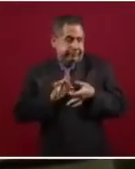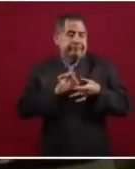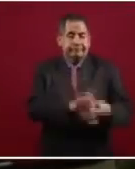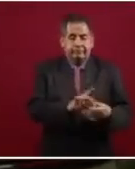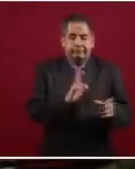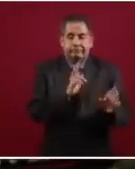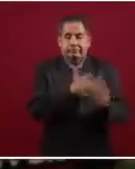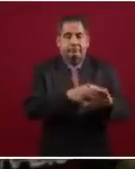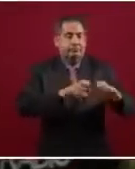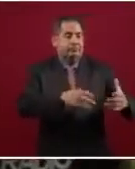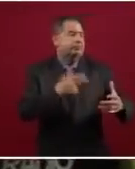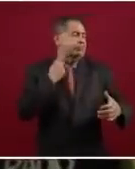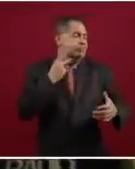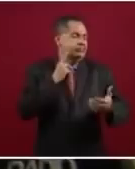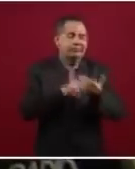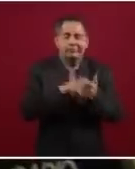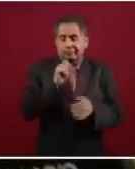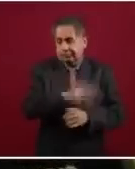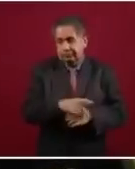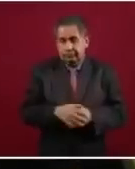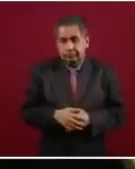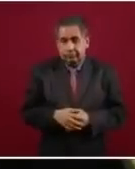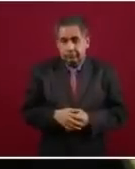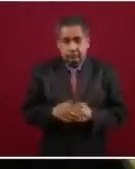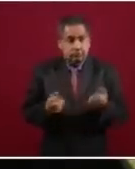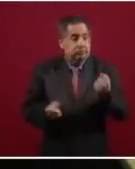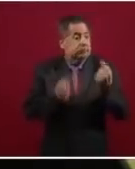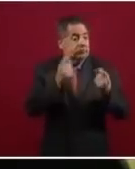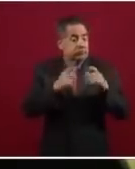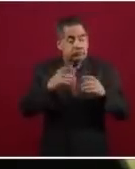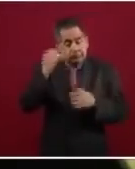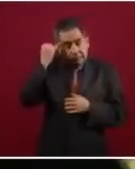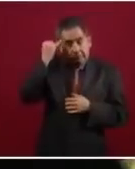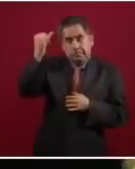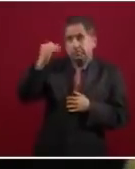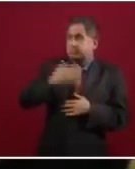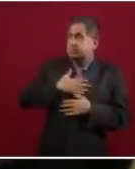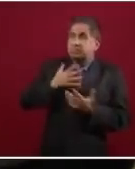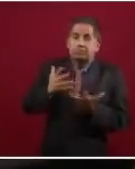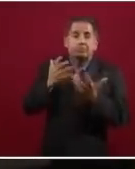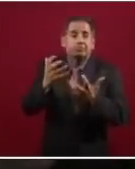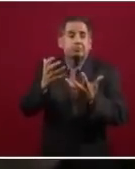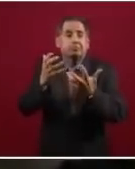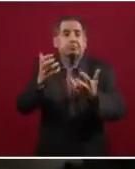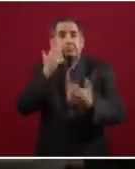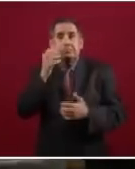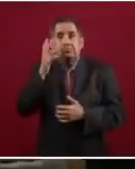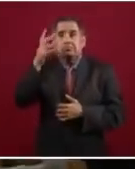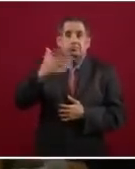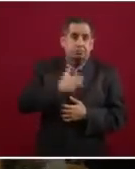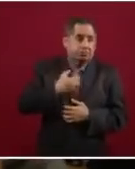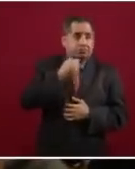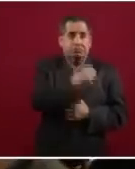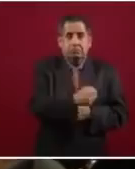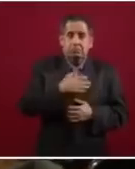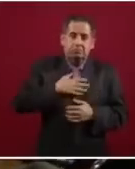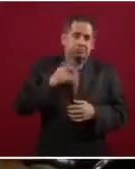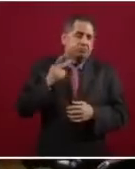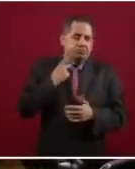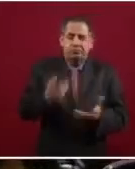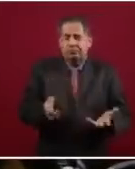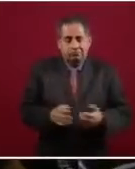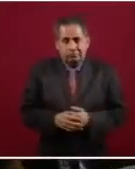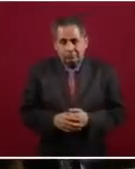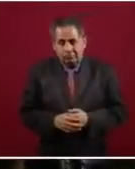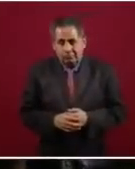tienen posturas políticas. Hay algunos que hasta ya están aspirando a ocupar cargos.